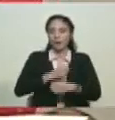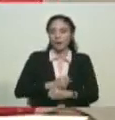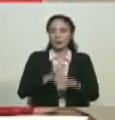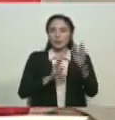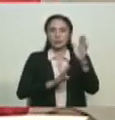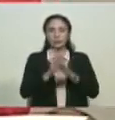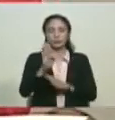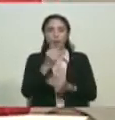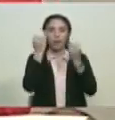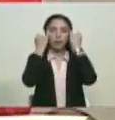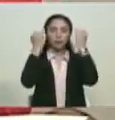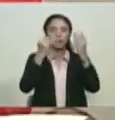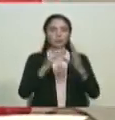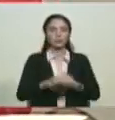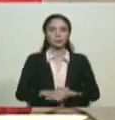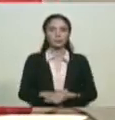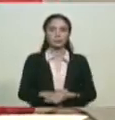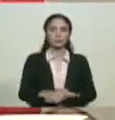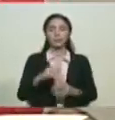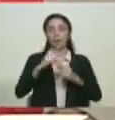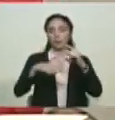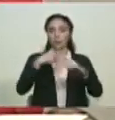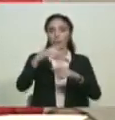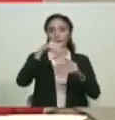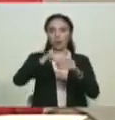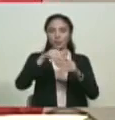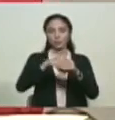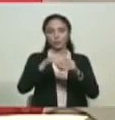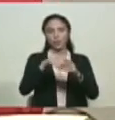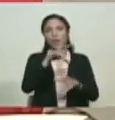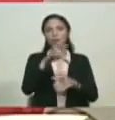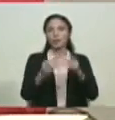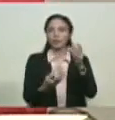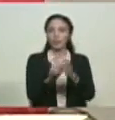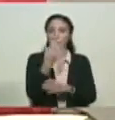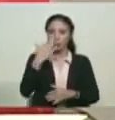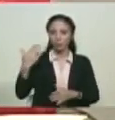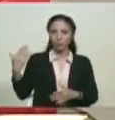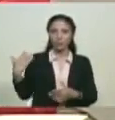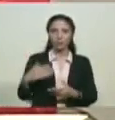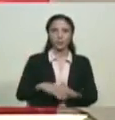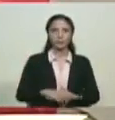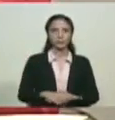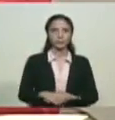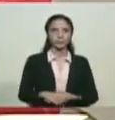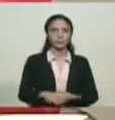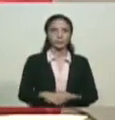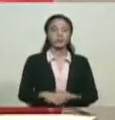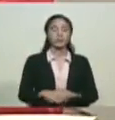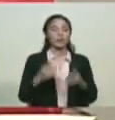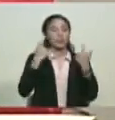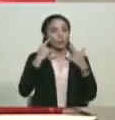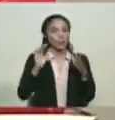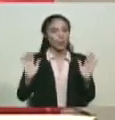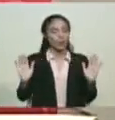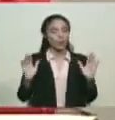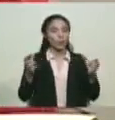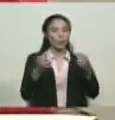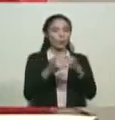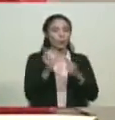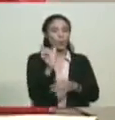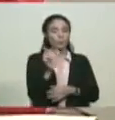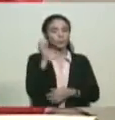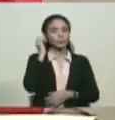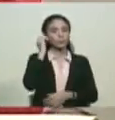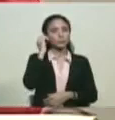en venezuela luego de las elecciones del 20 de mayo pero que el partido socialista unido de venezuela